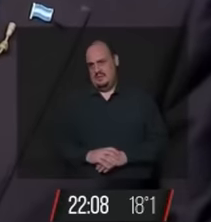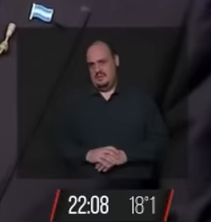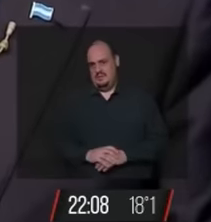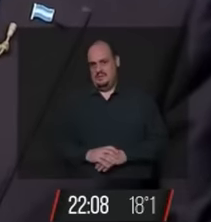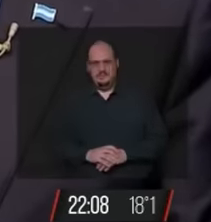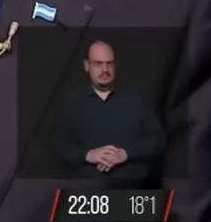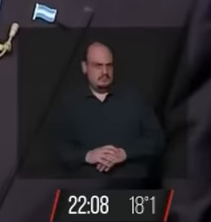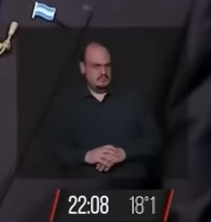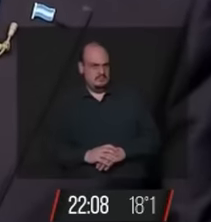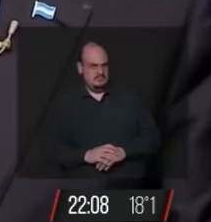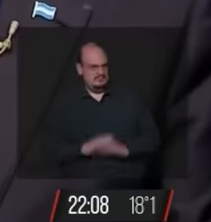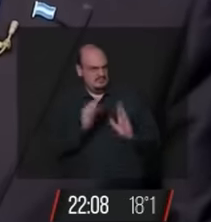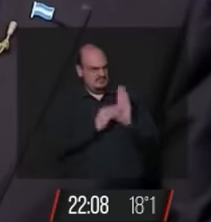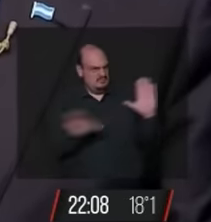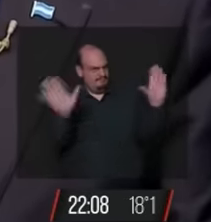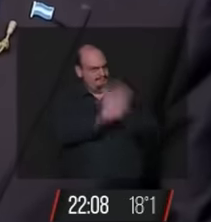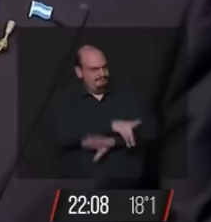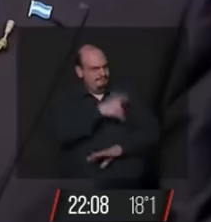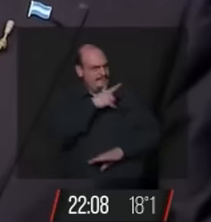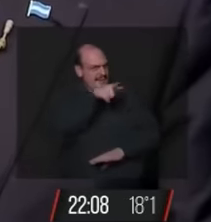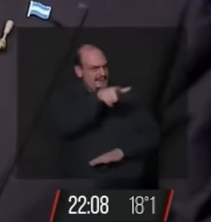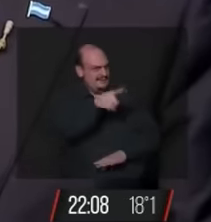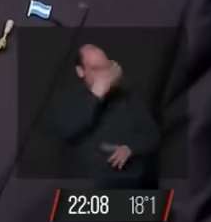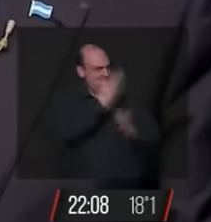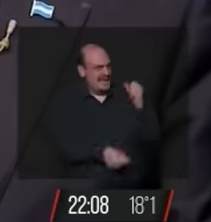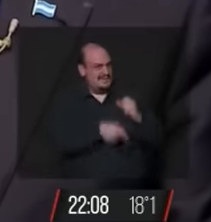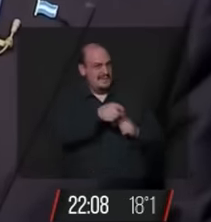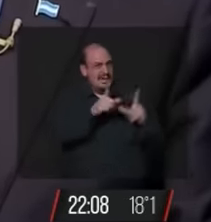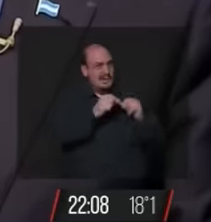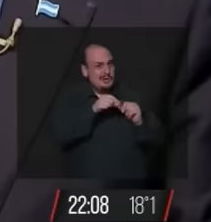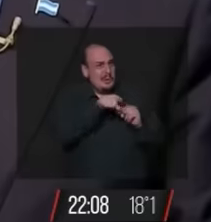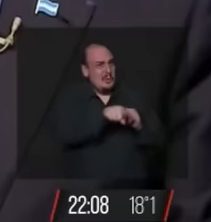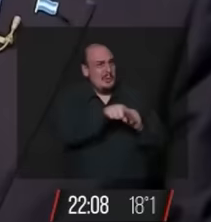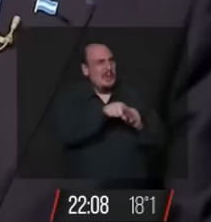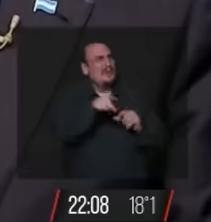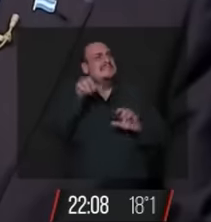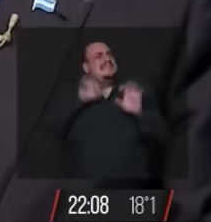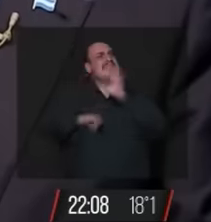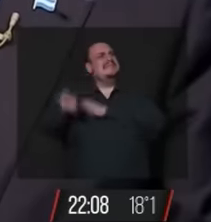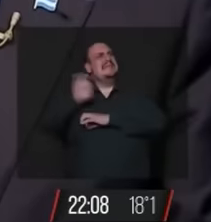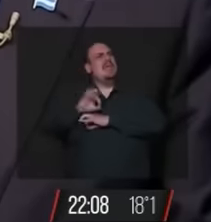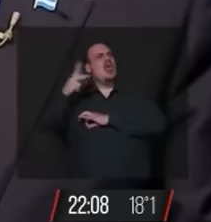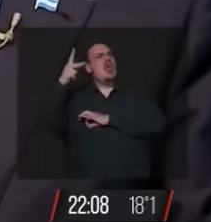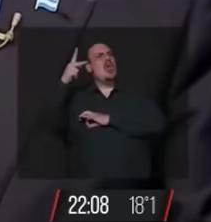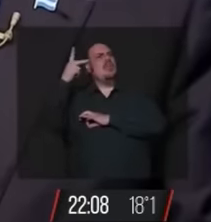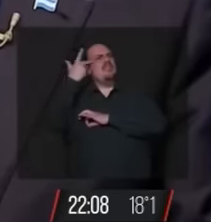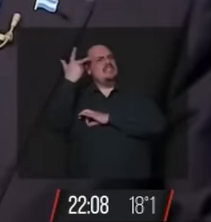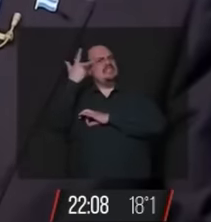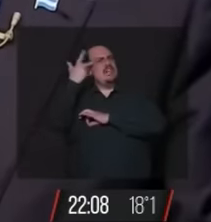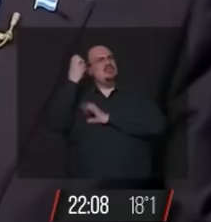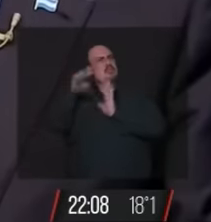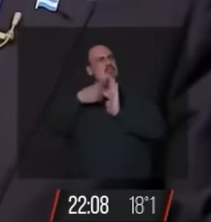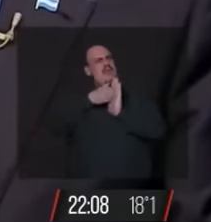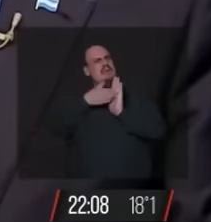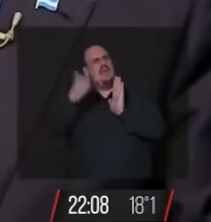Me parece que no tenés bien los datos, porque, a ver, ese número solamente era a inicios del siglo XVIII, y después empezó a